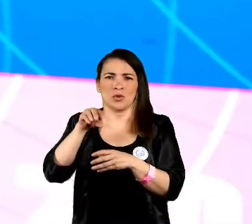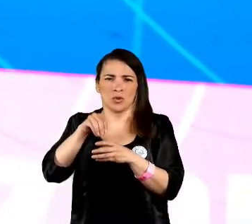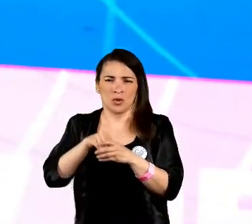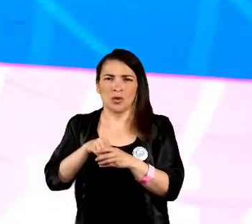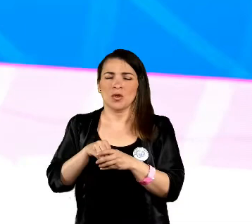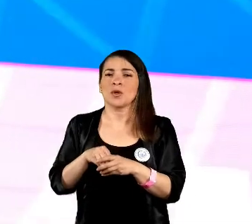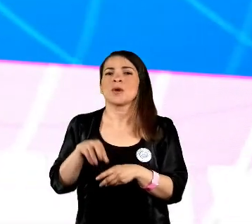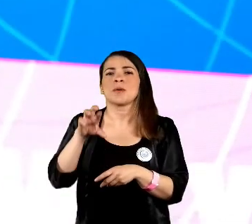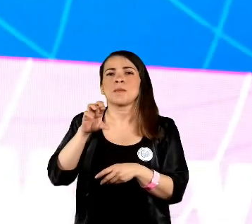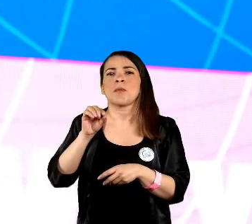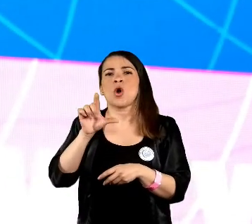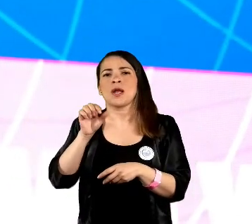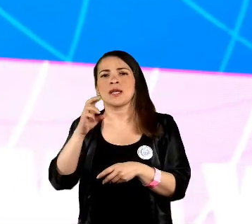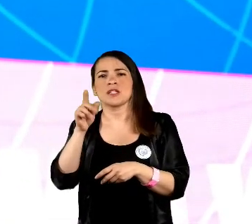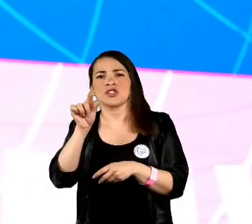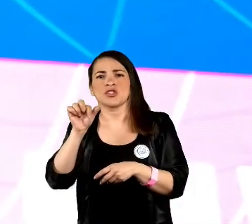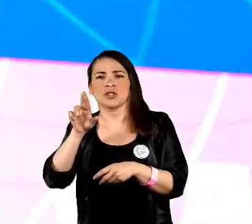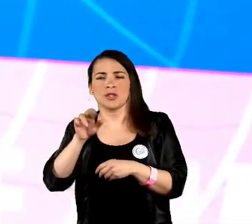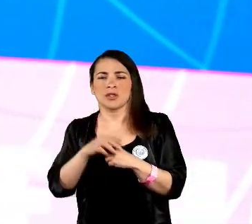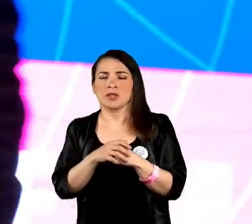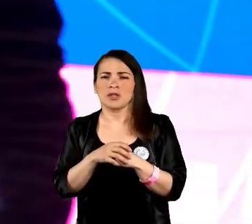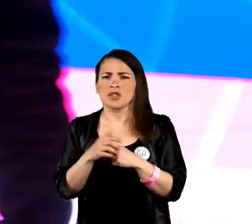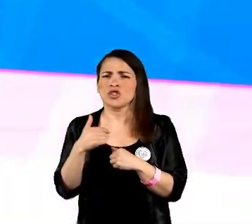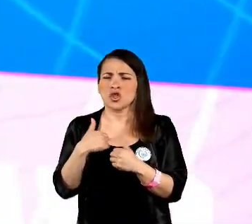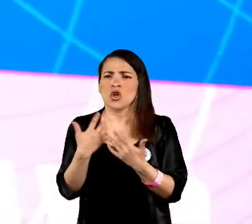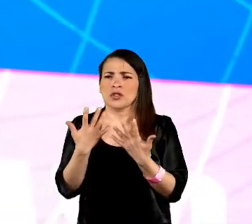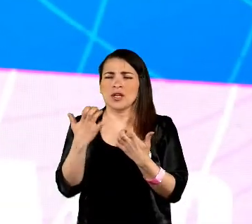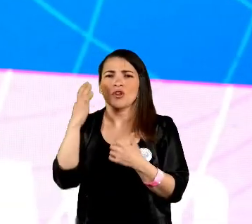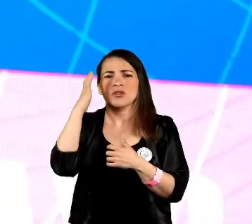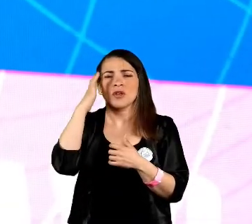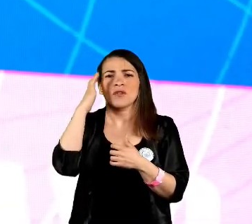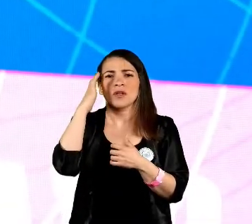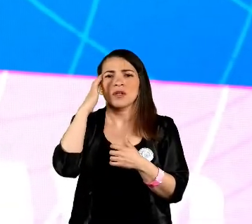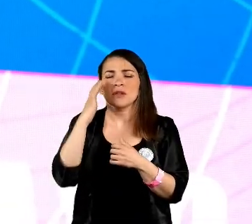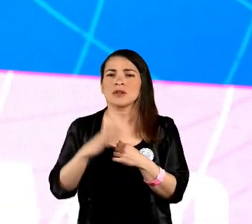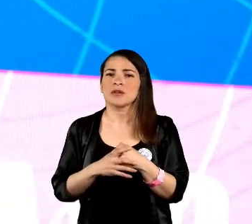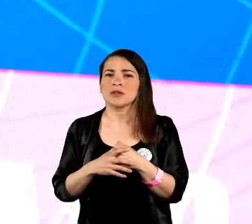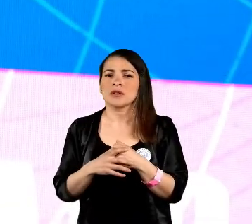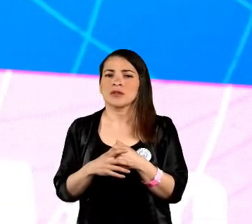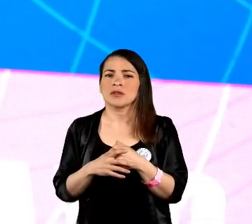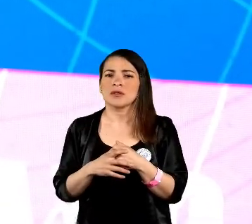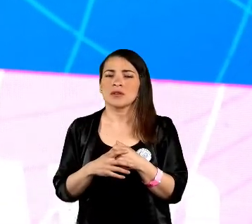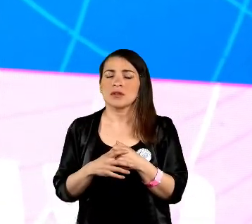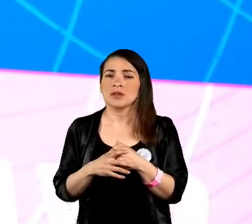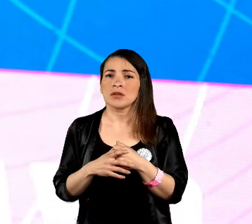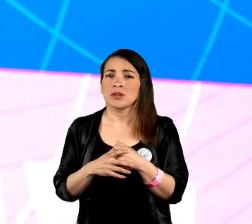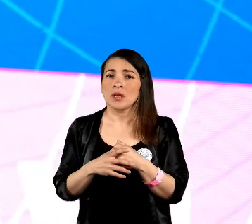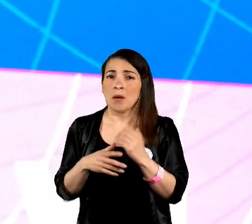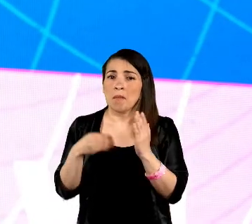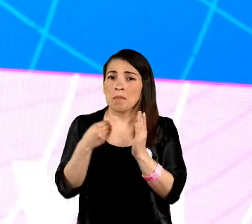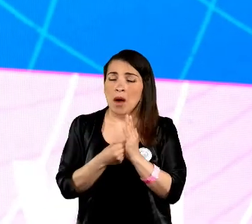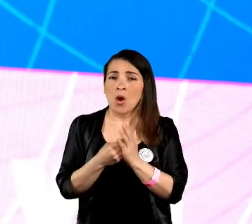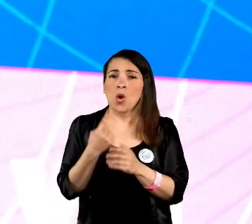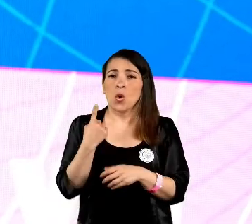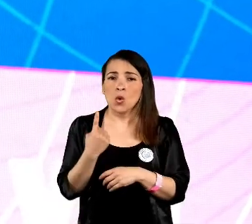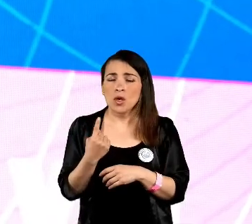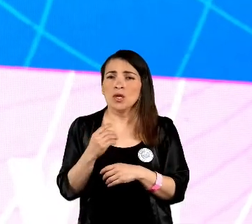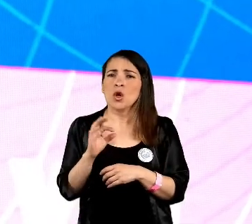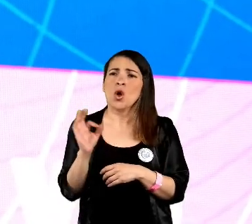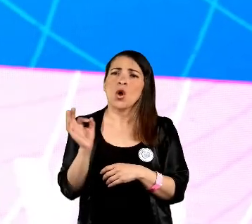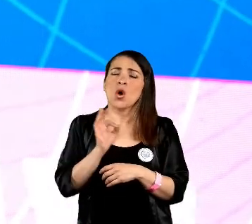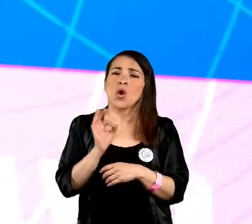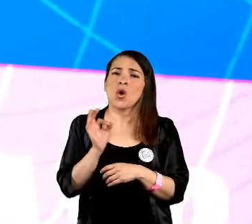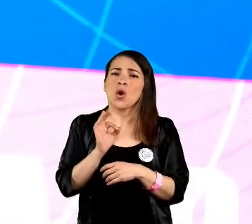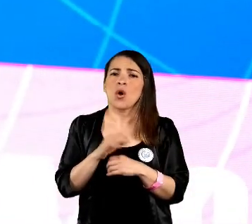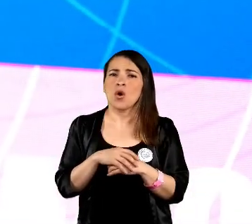sí quisiera saber si en este caso se realiza un pago único o el publisher pasaría